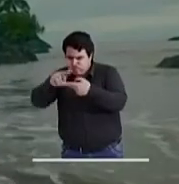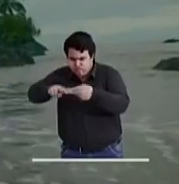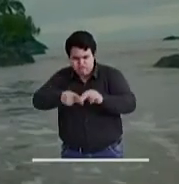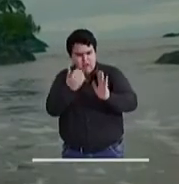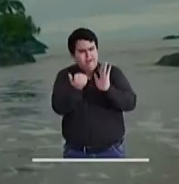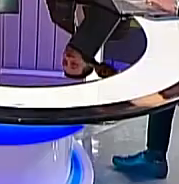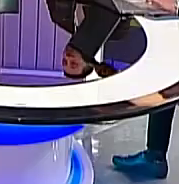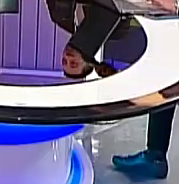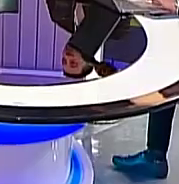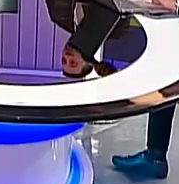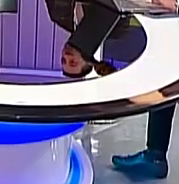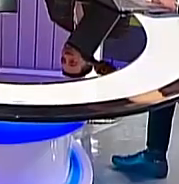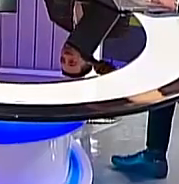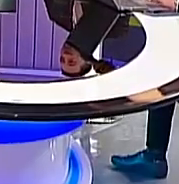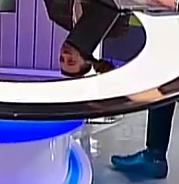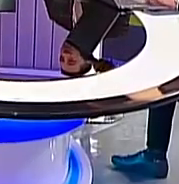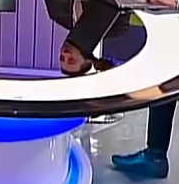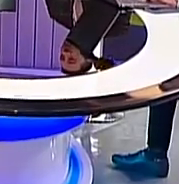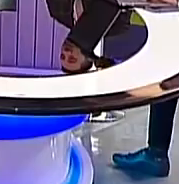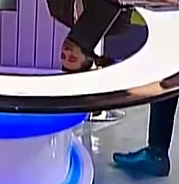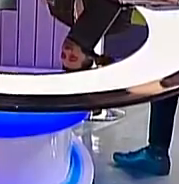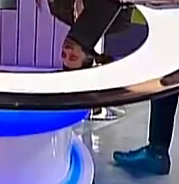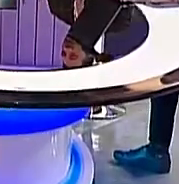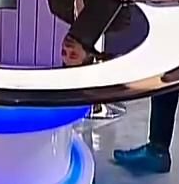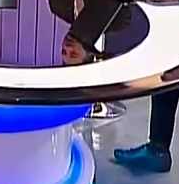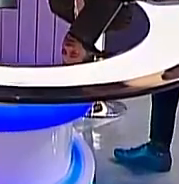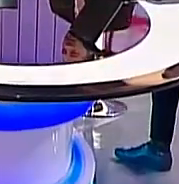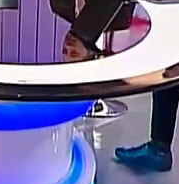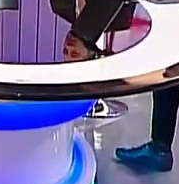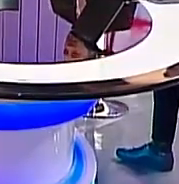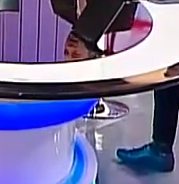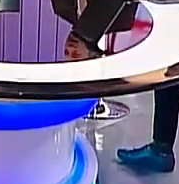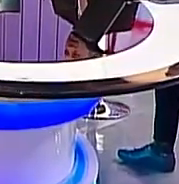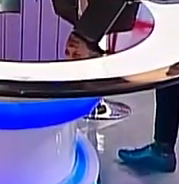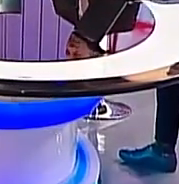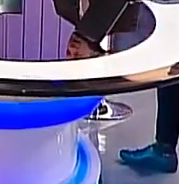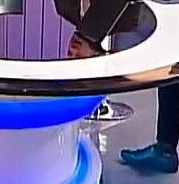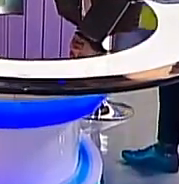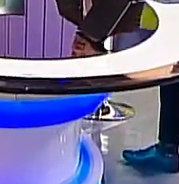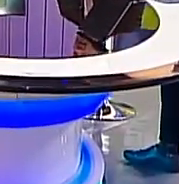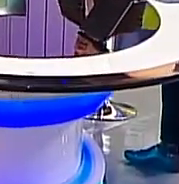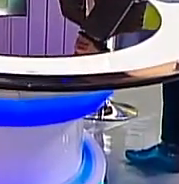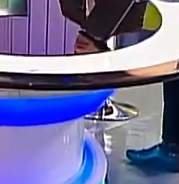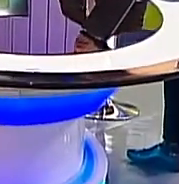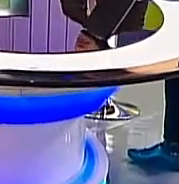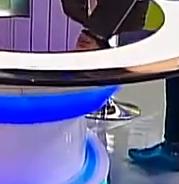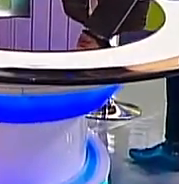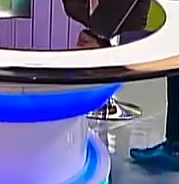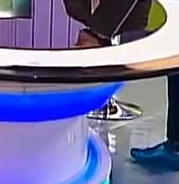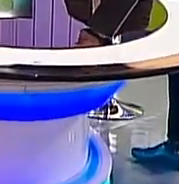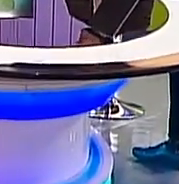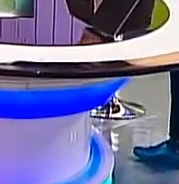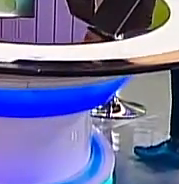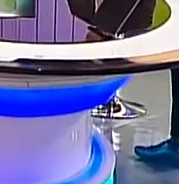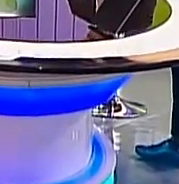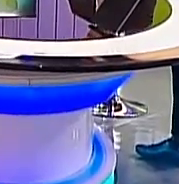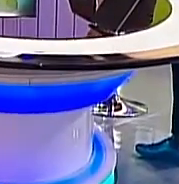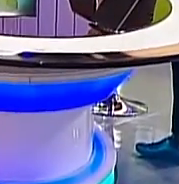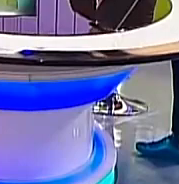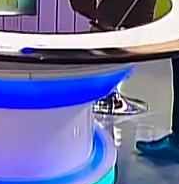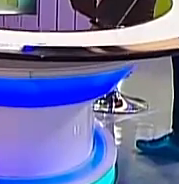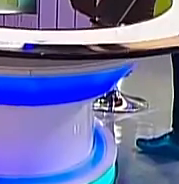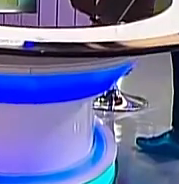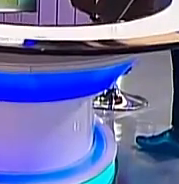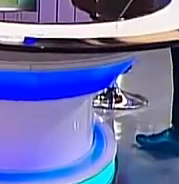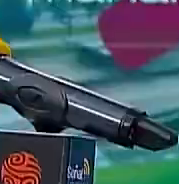88 territorios entre los diferentes municipios PEDET, SOMAC y algunas zonas urbanas son pues